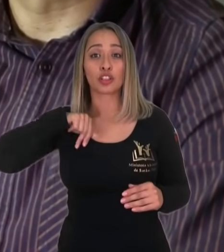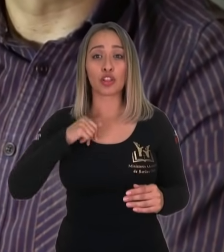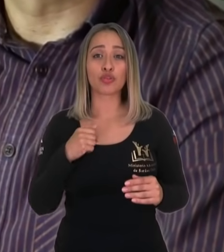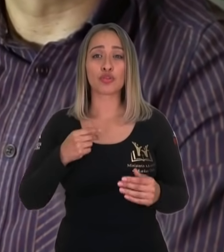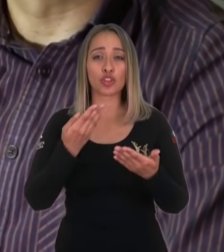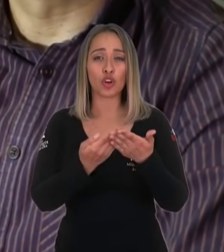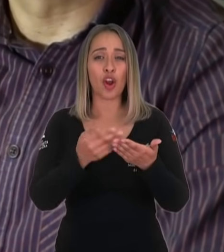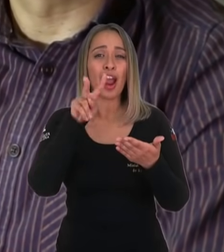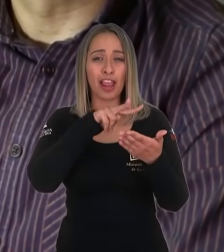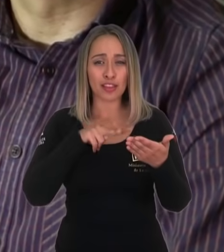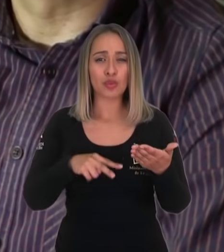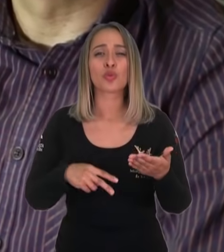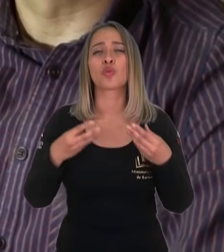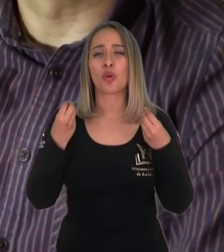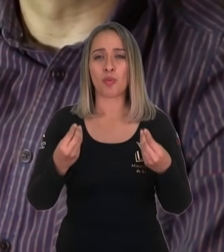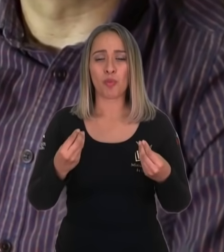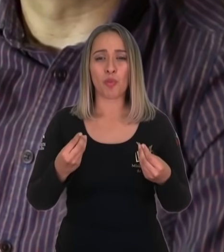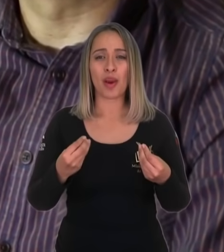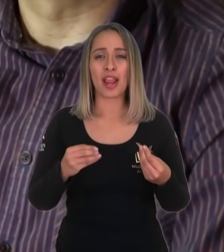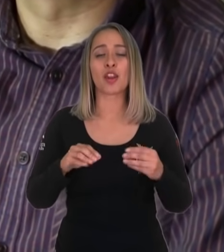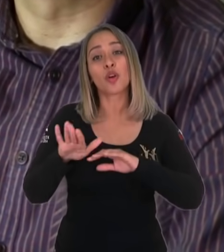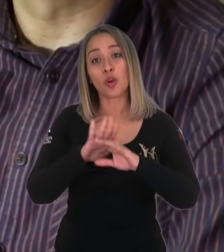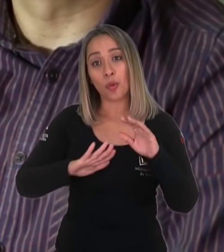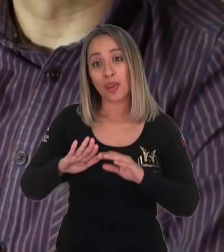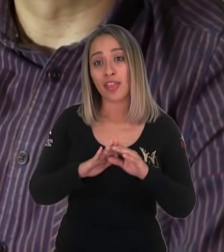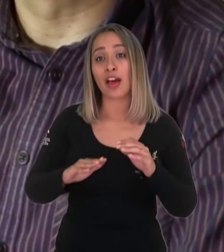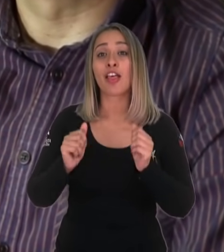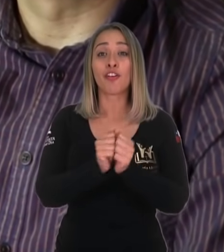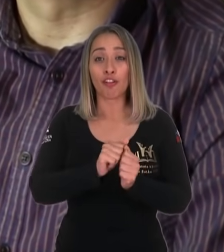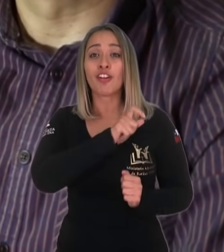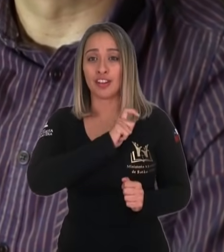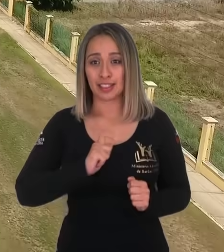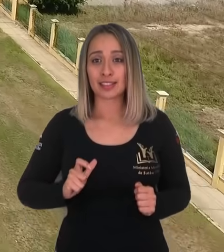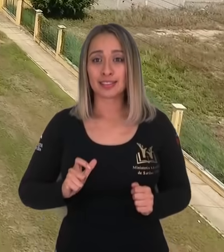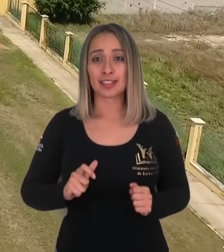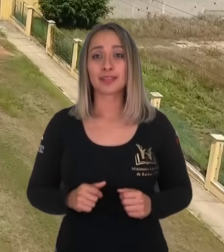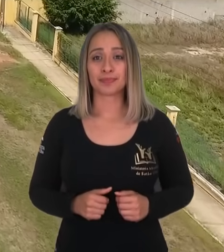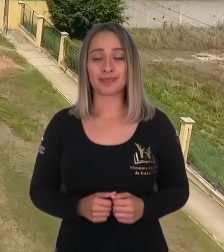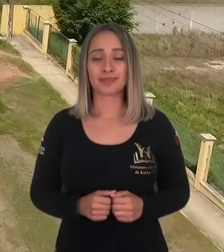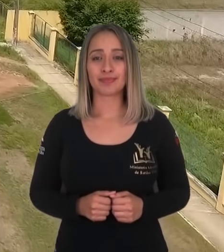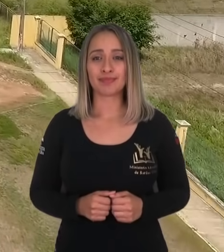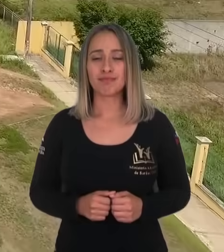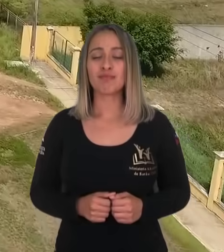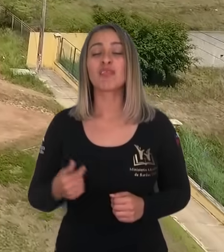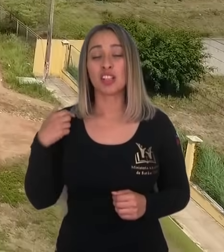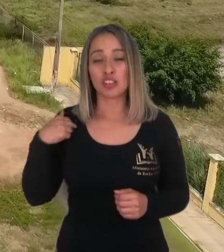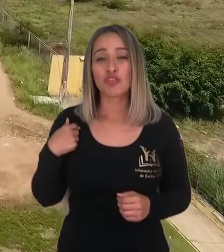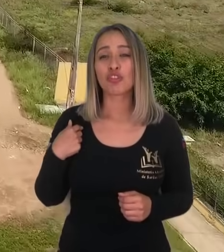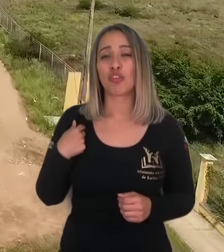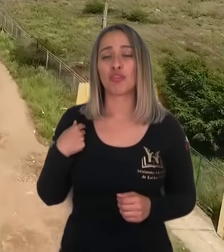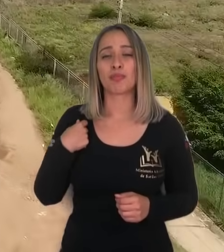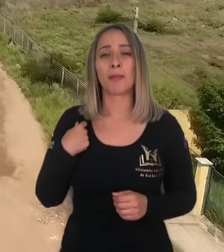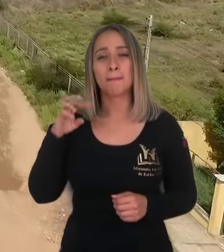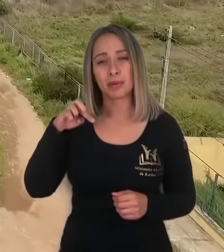calidad, con seguridad, dentro de la convivencia cristiana diferenciada. Los viajes que realizo cada